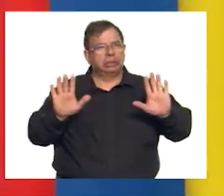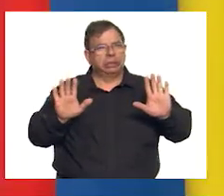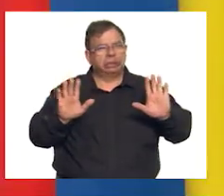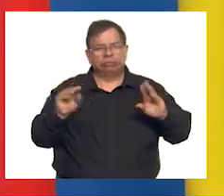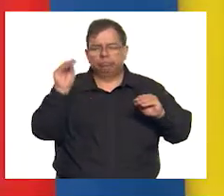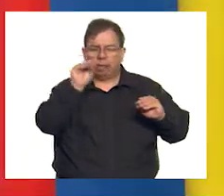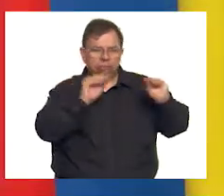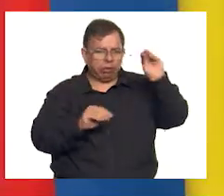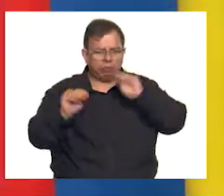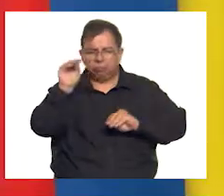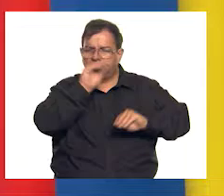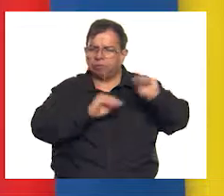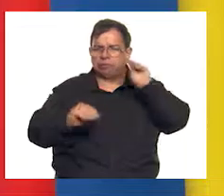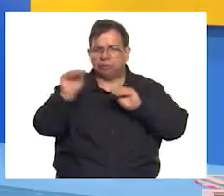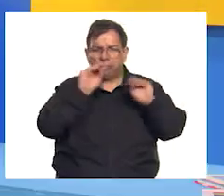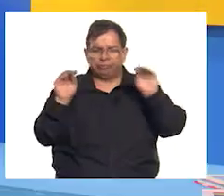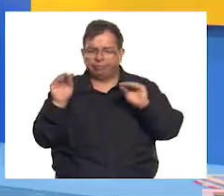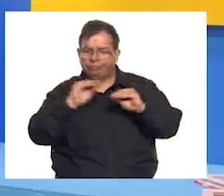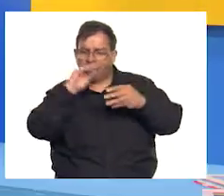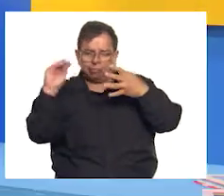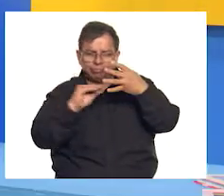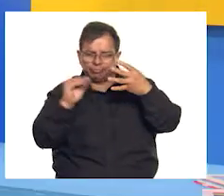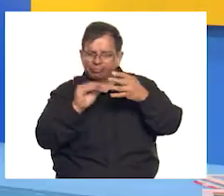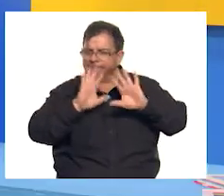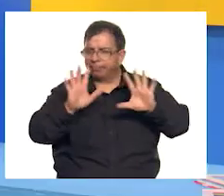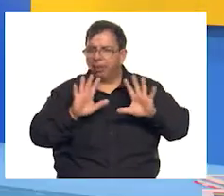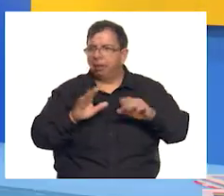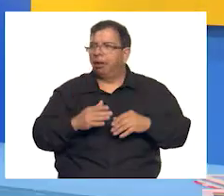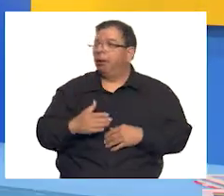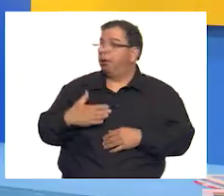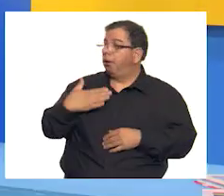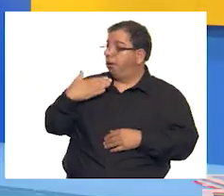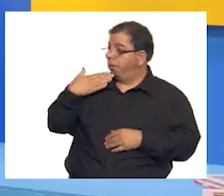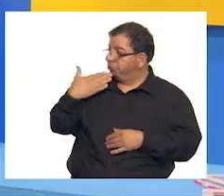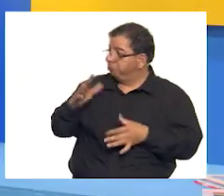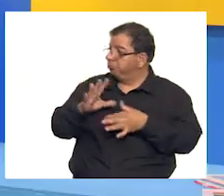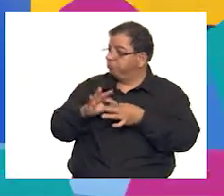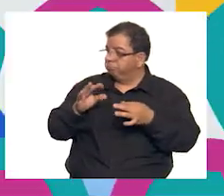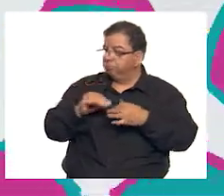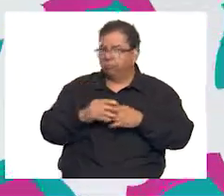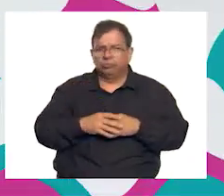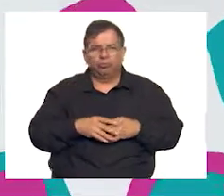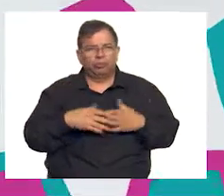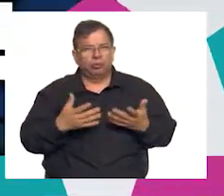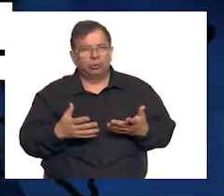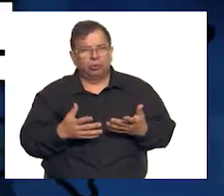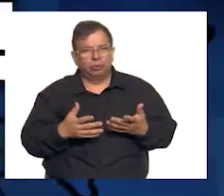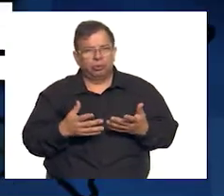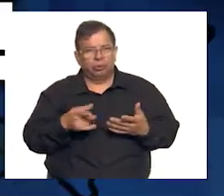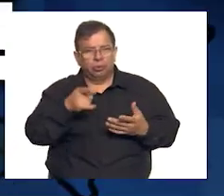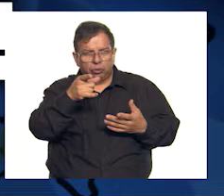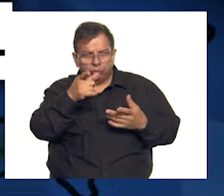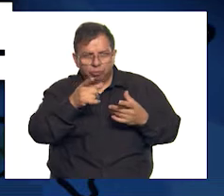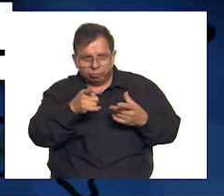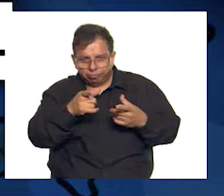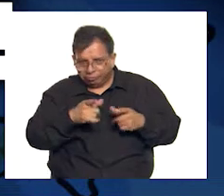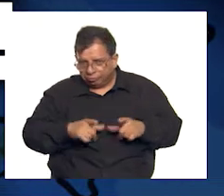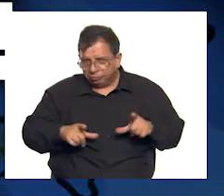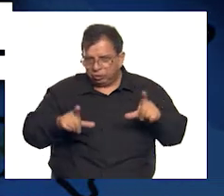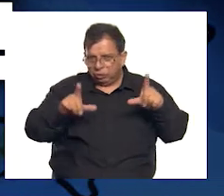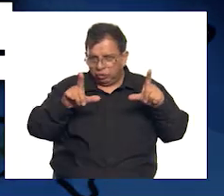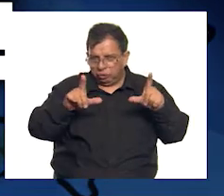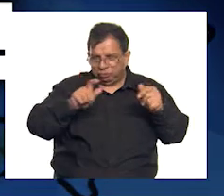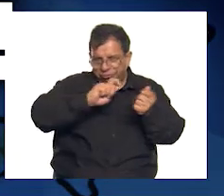los elementos ya integrados. Muy bien explicado, María. Ahora, ¿pudiste llevar tu boceto esquema a